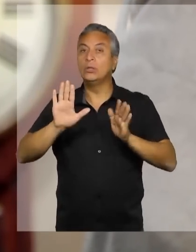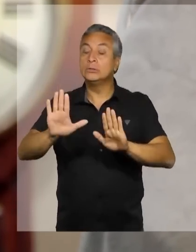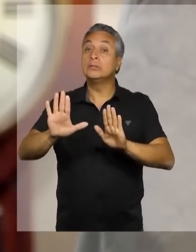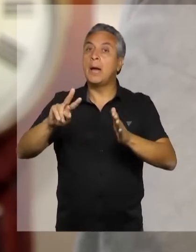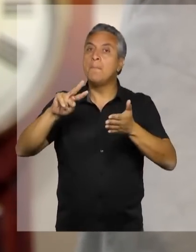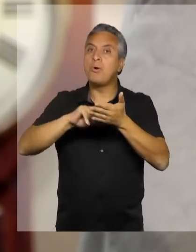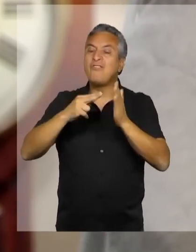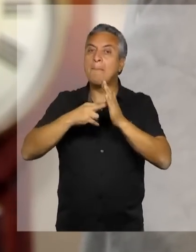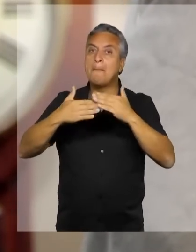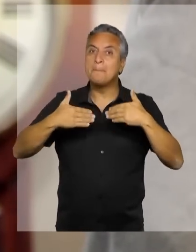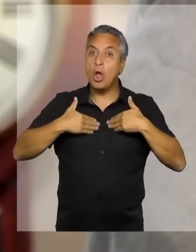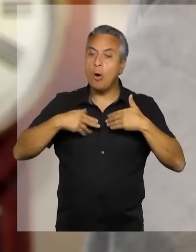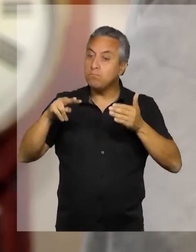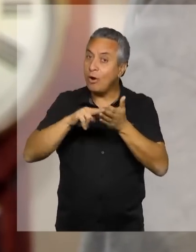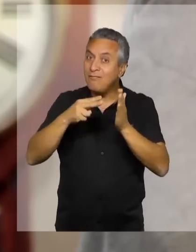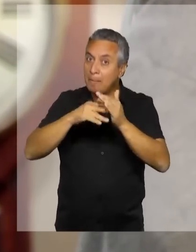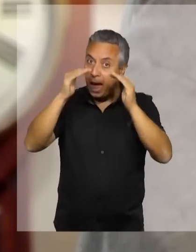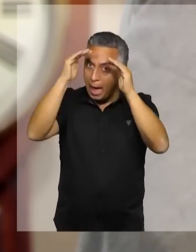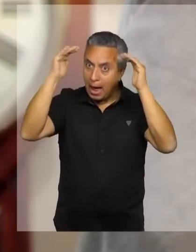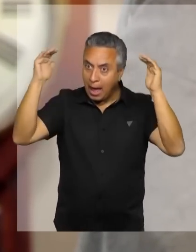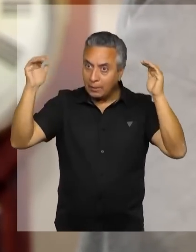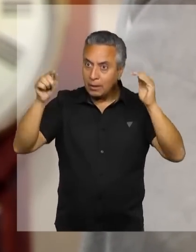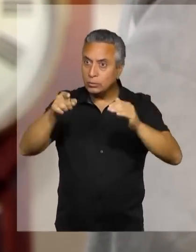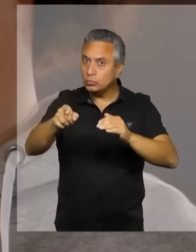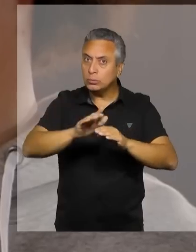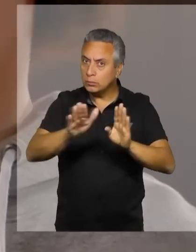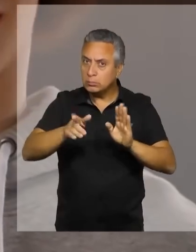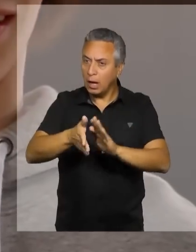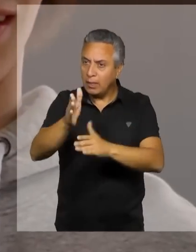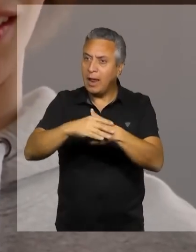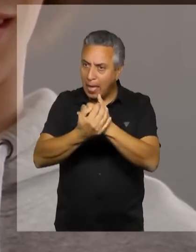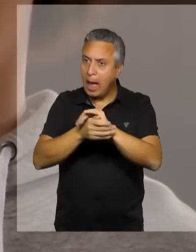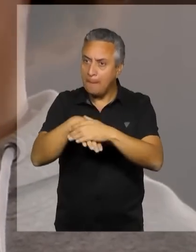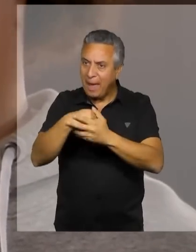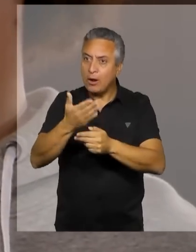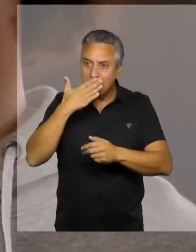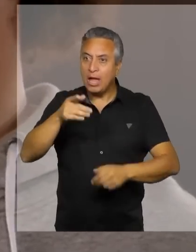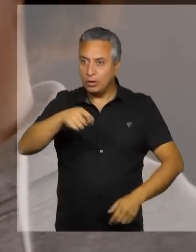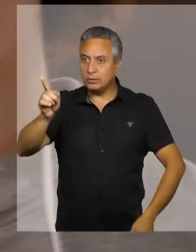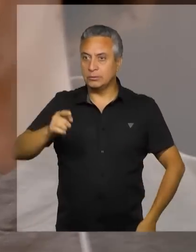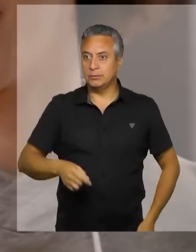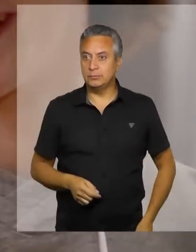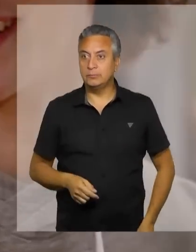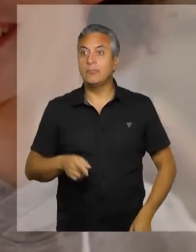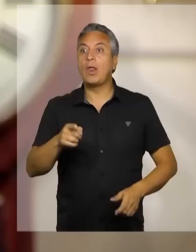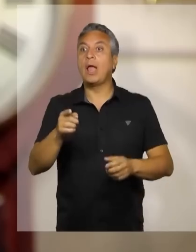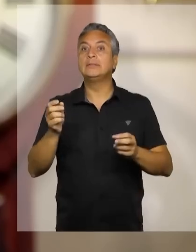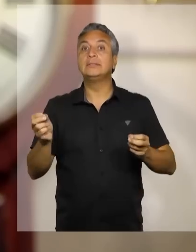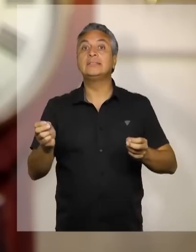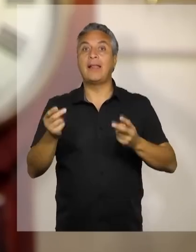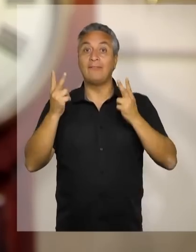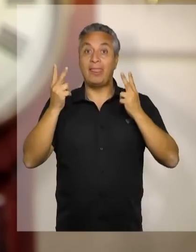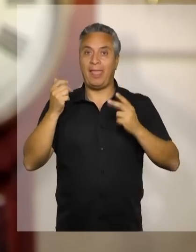problema de grandes, ¿sí? Anda a lavarte las manos mejor, vamos a comer. Anda a lavarte las manos. Salvada por la campana.